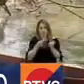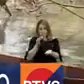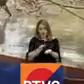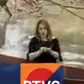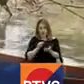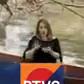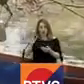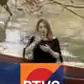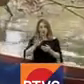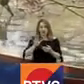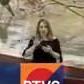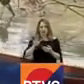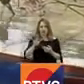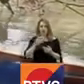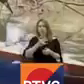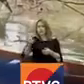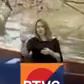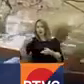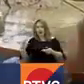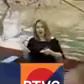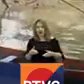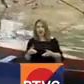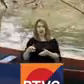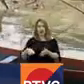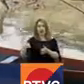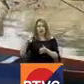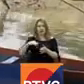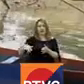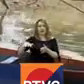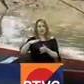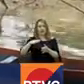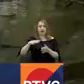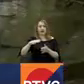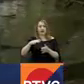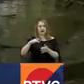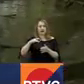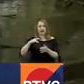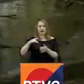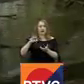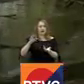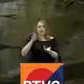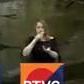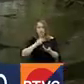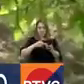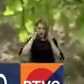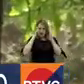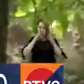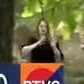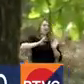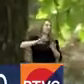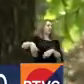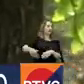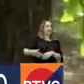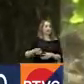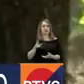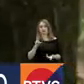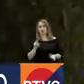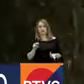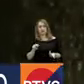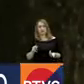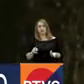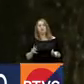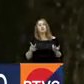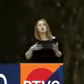un departamento que tiene el río magdalena que besa sus pies como dice nuestro himno y no la atiende él ha dado la espalda por lo que hace un llamado a